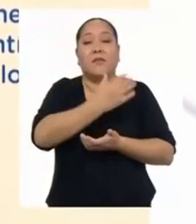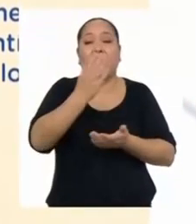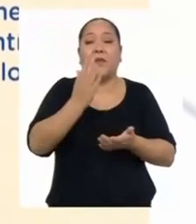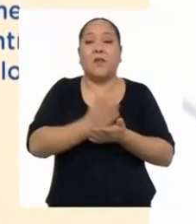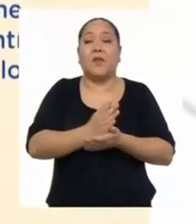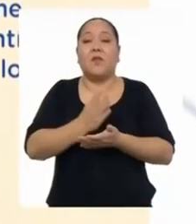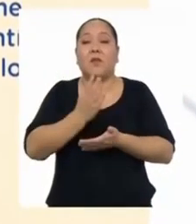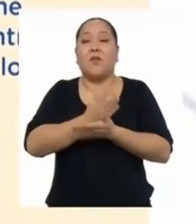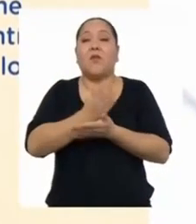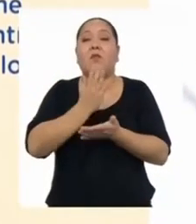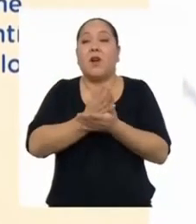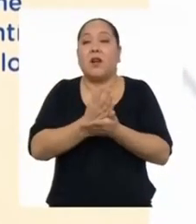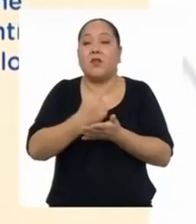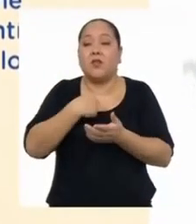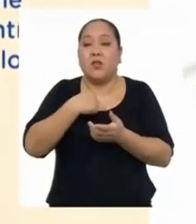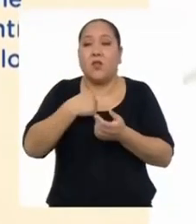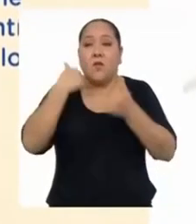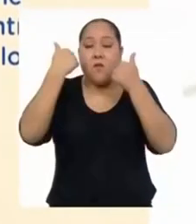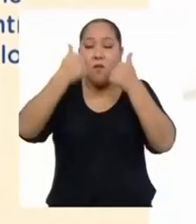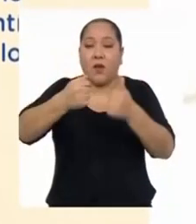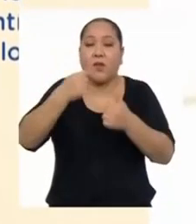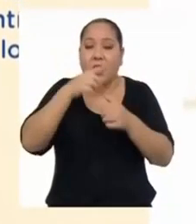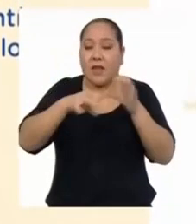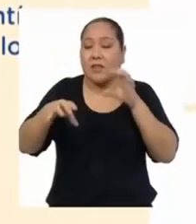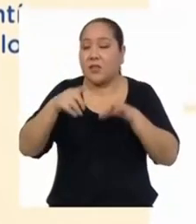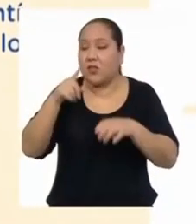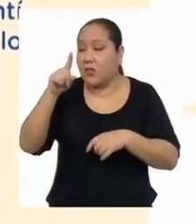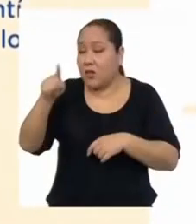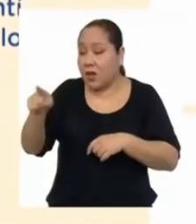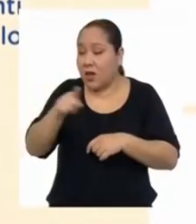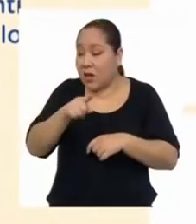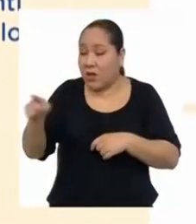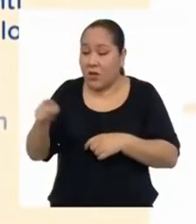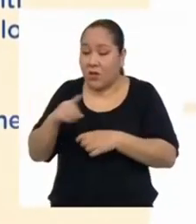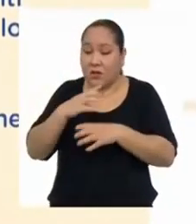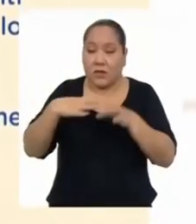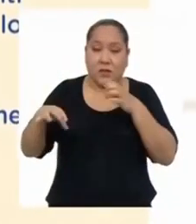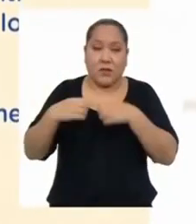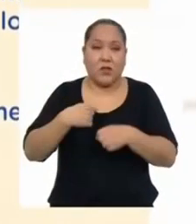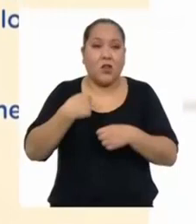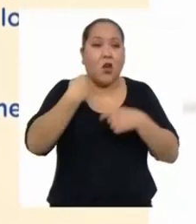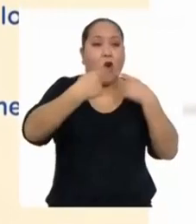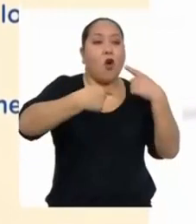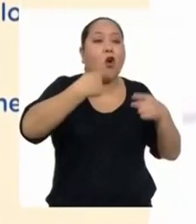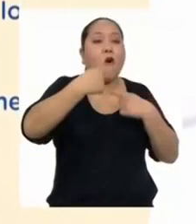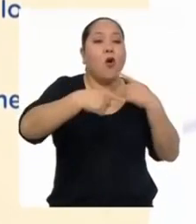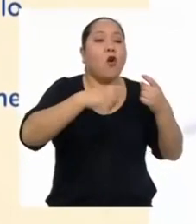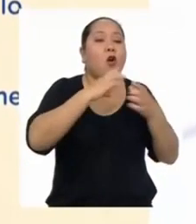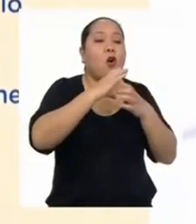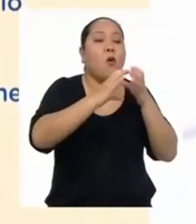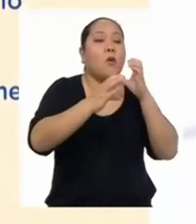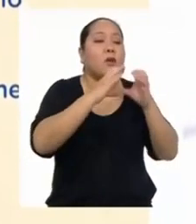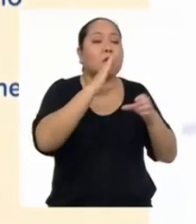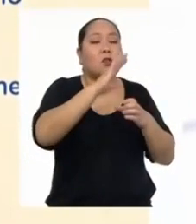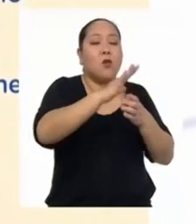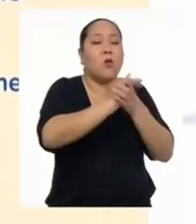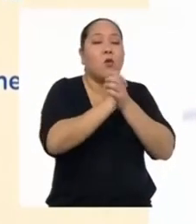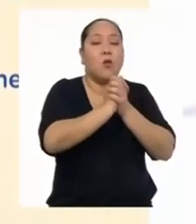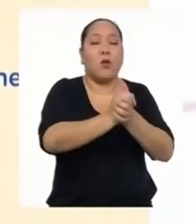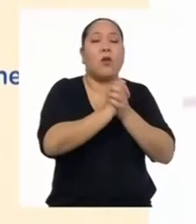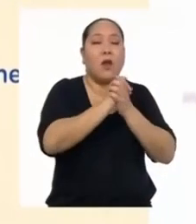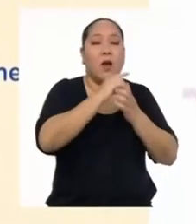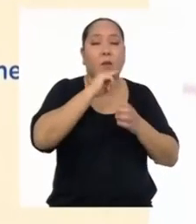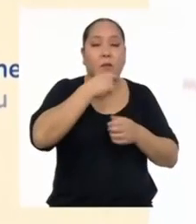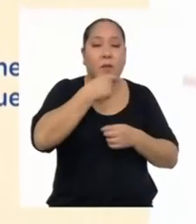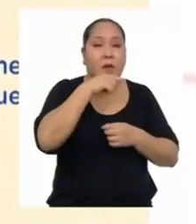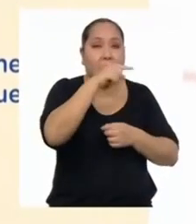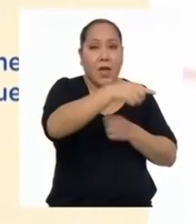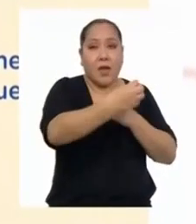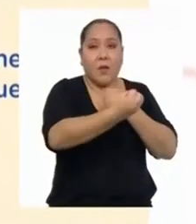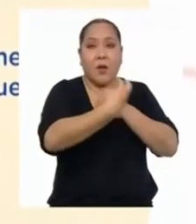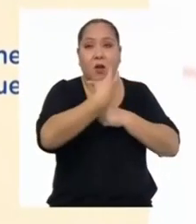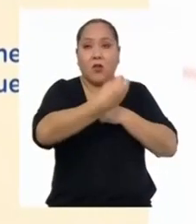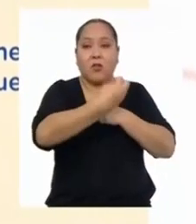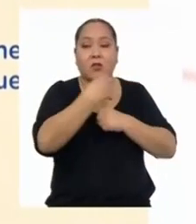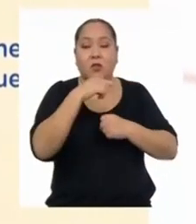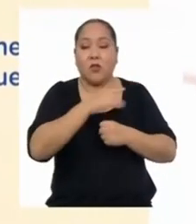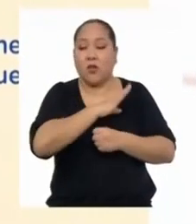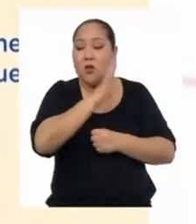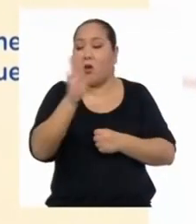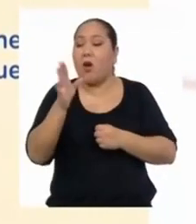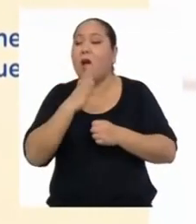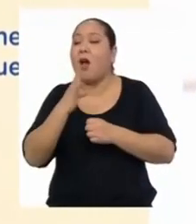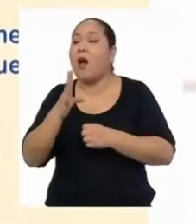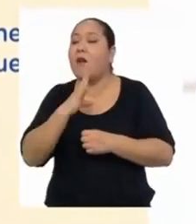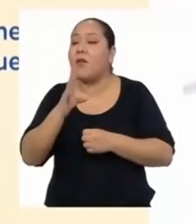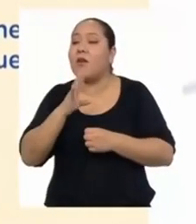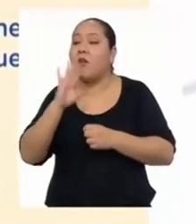lo que ellos hacían. Decidí conversar con una amiga y contarle lo que me pasaba. Ella me aconsejó que hablara con mi grupo y que me atreviera a